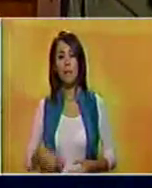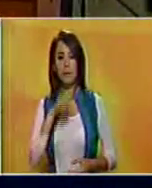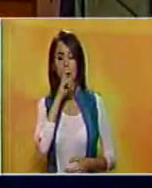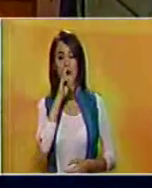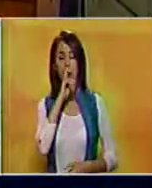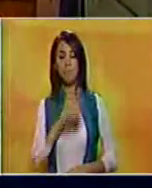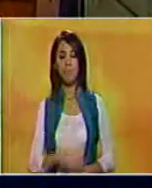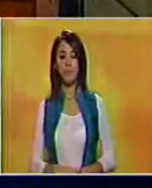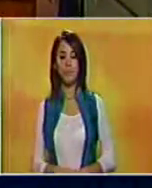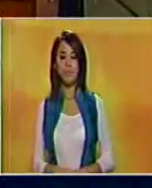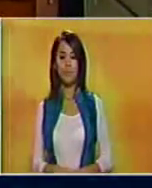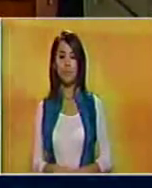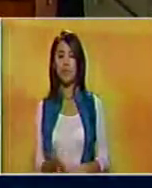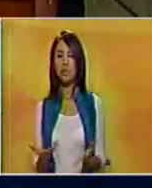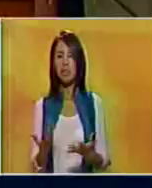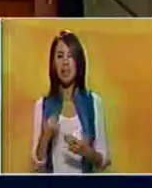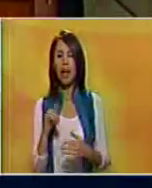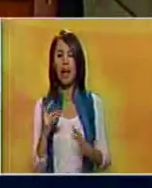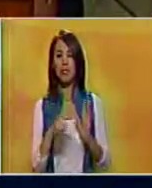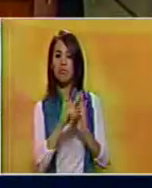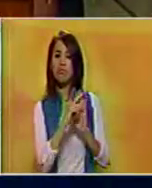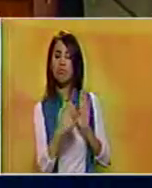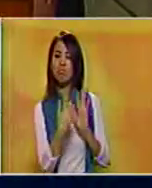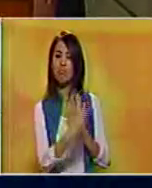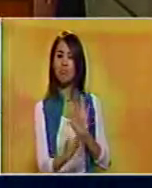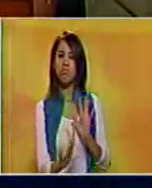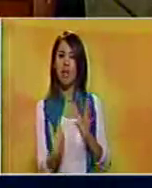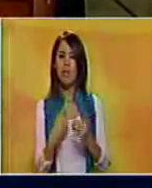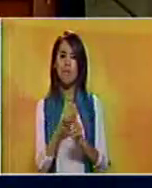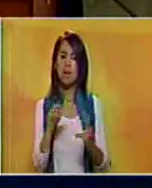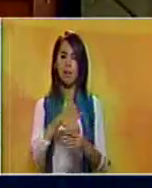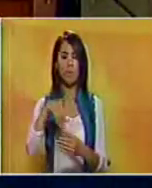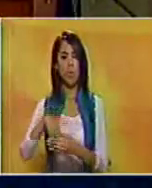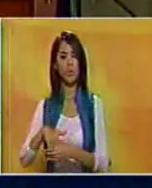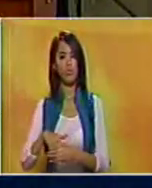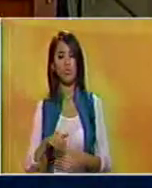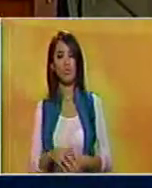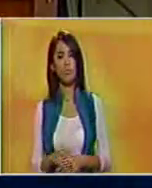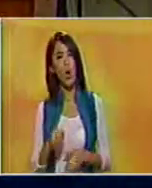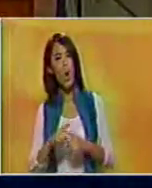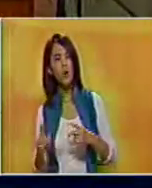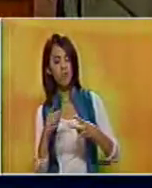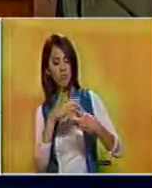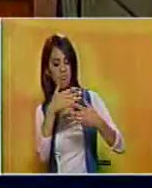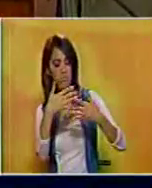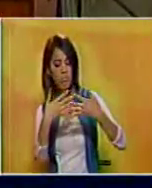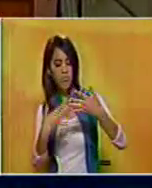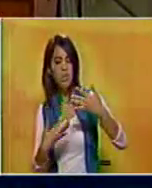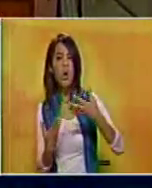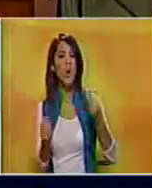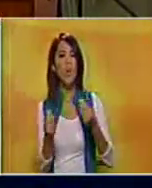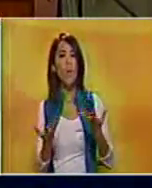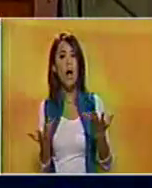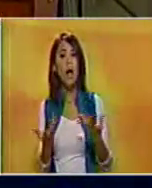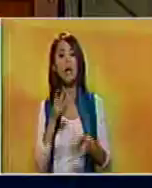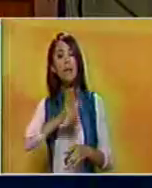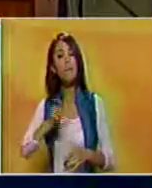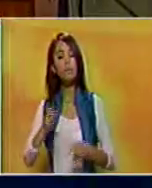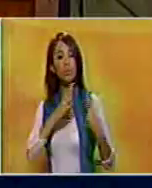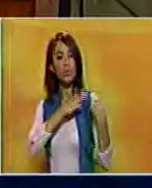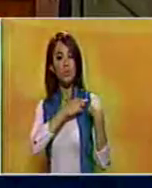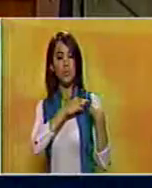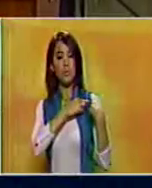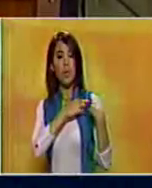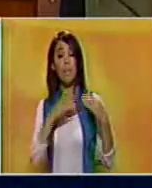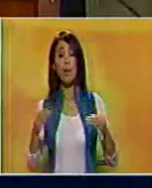Moro. ¿Qué alternativa hay diferente al voto? ¿Qué opción van a tener aquellos